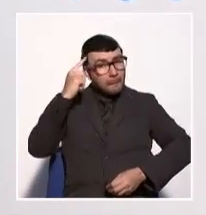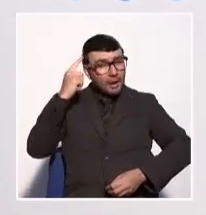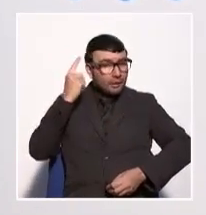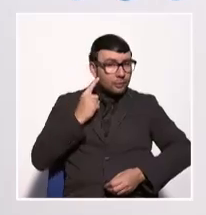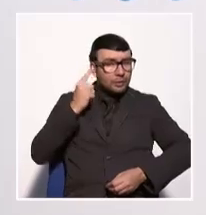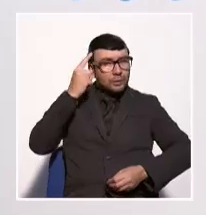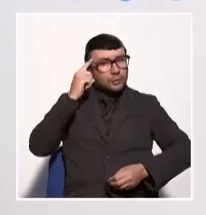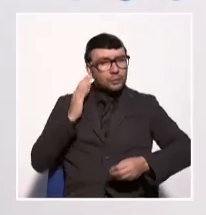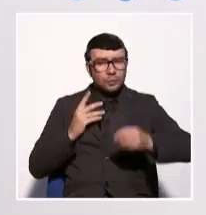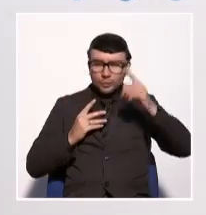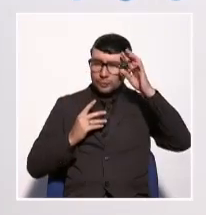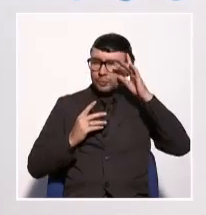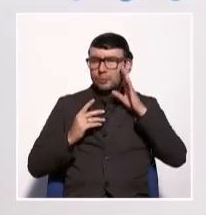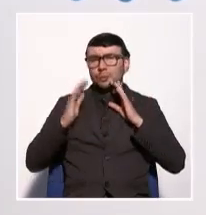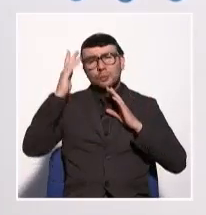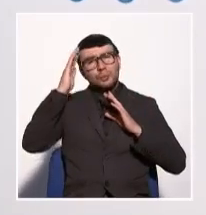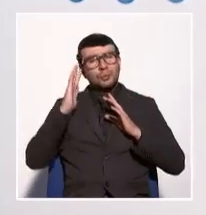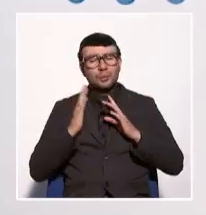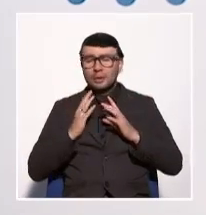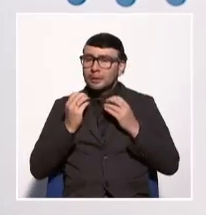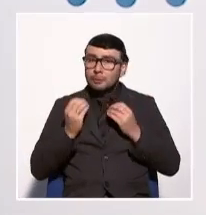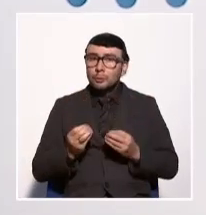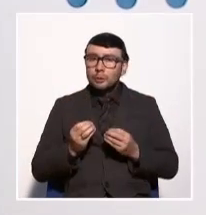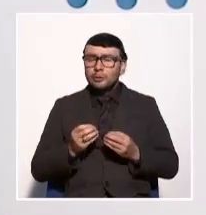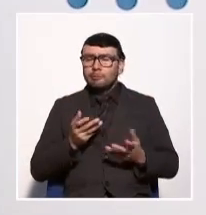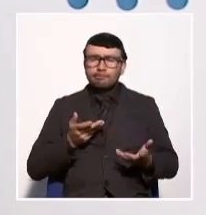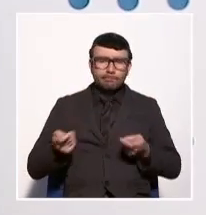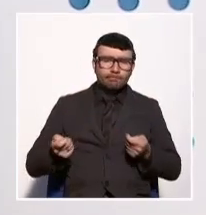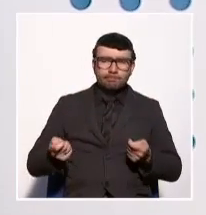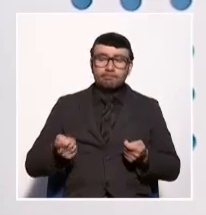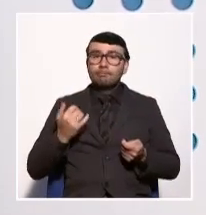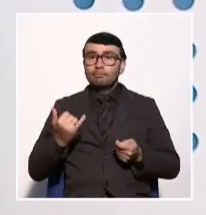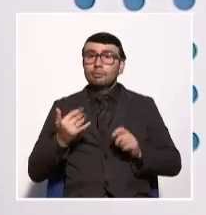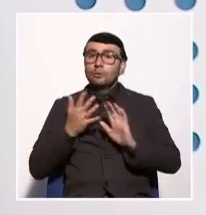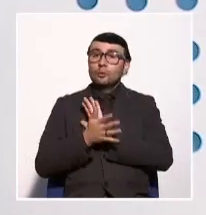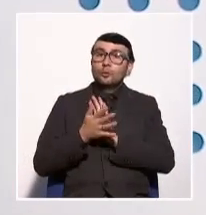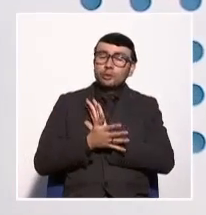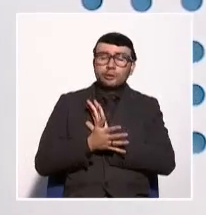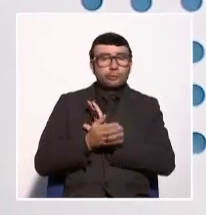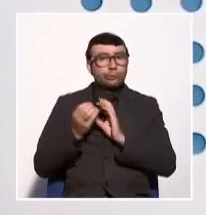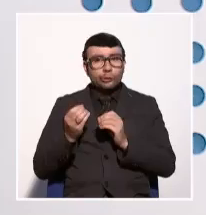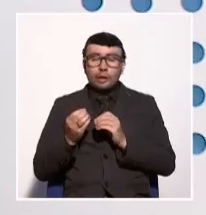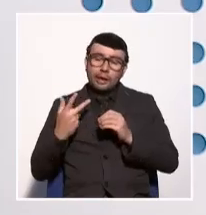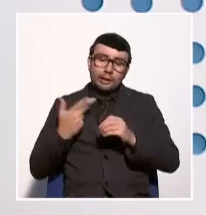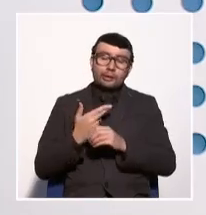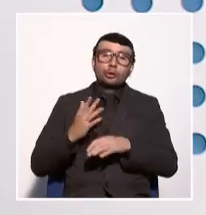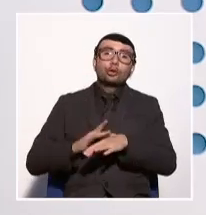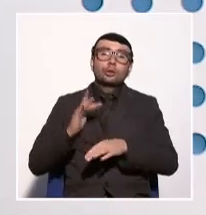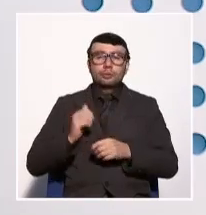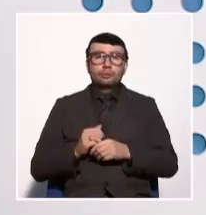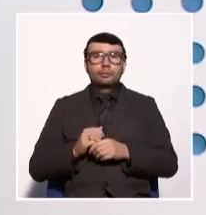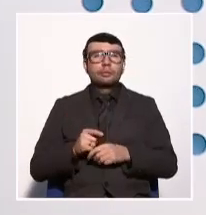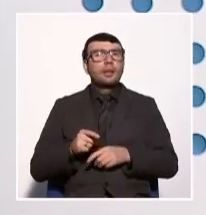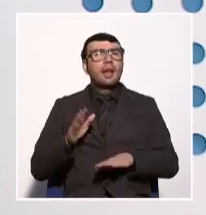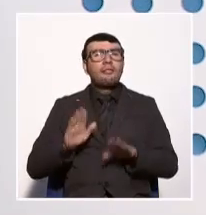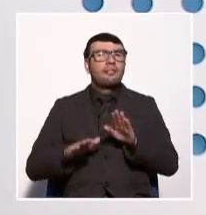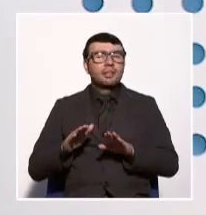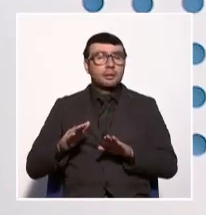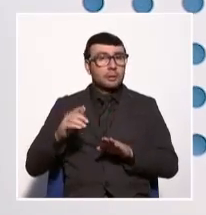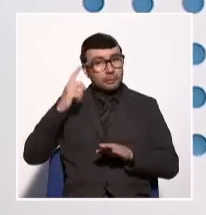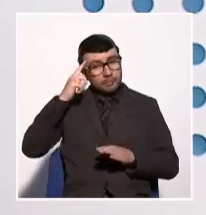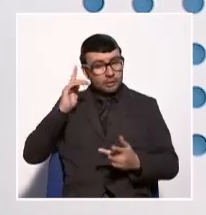hasta la mano la axila que nos que nos dan la información de sudar porque muchas veces es que se pierde el control